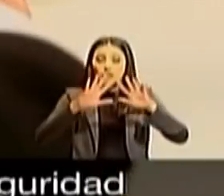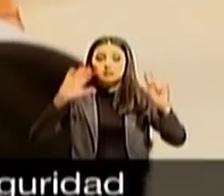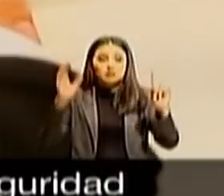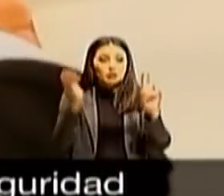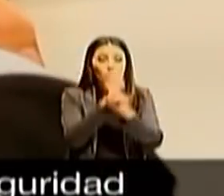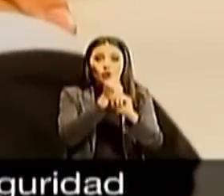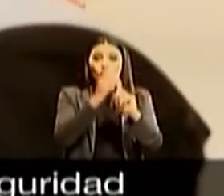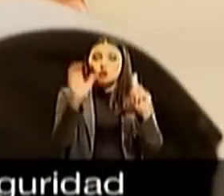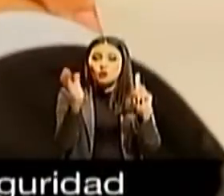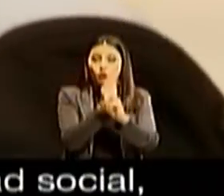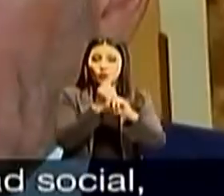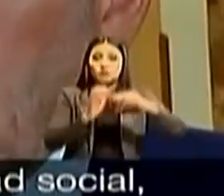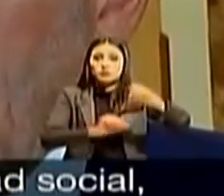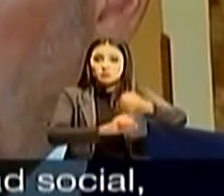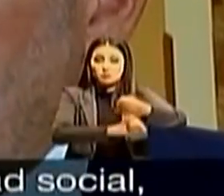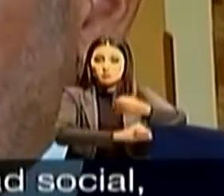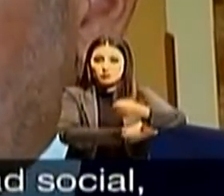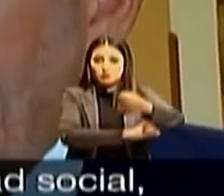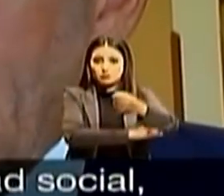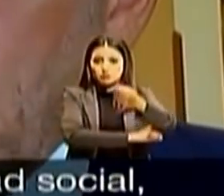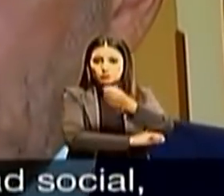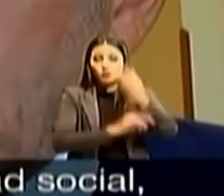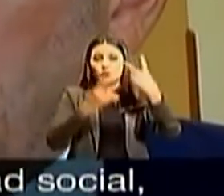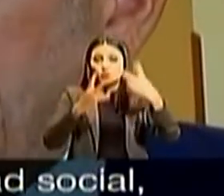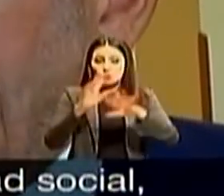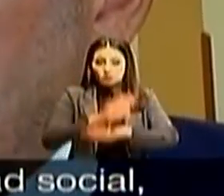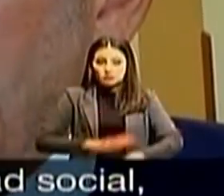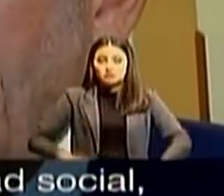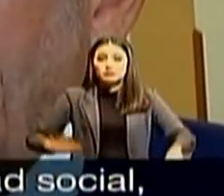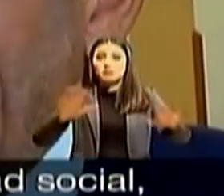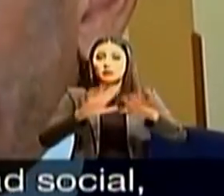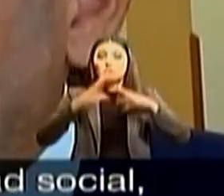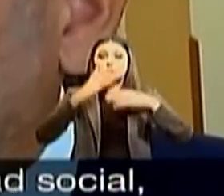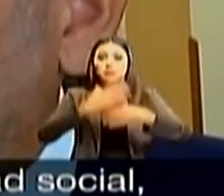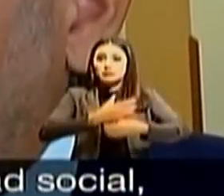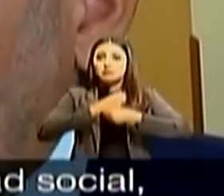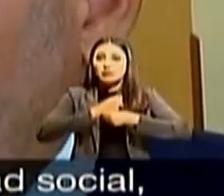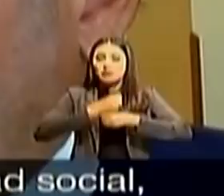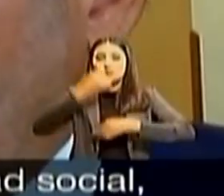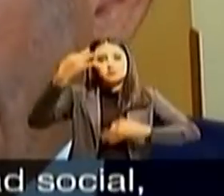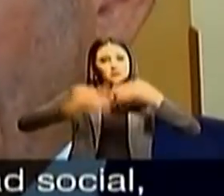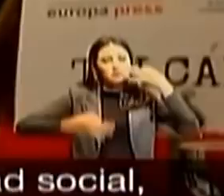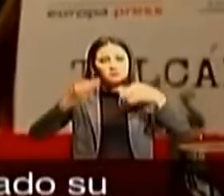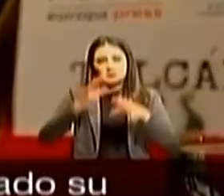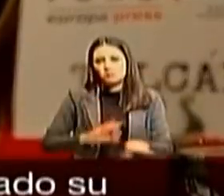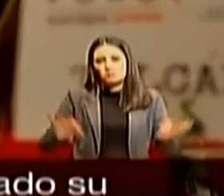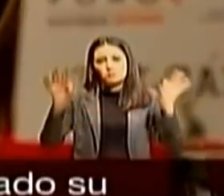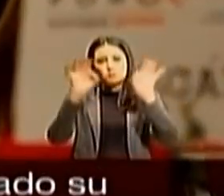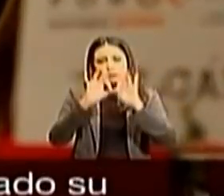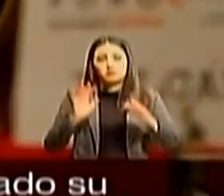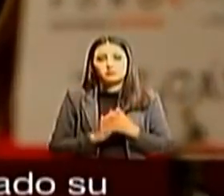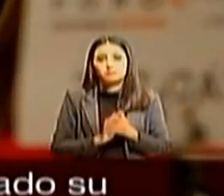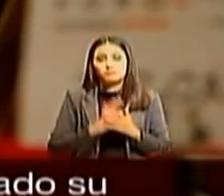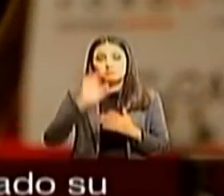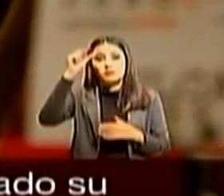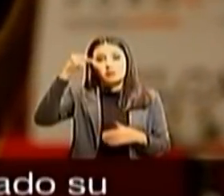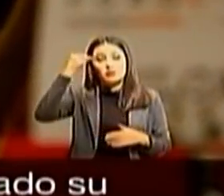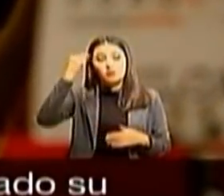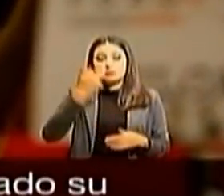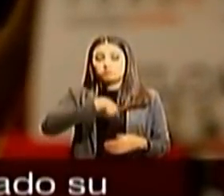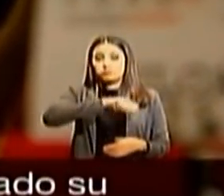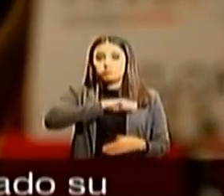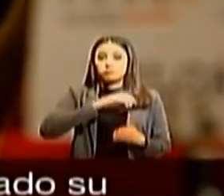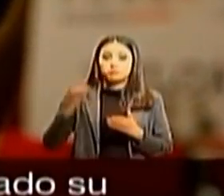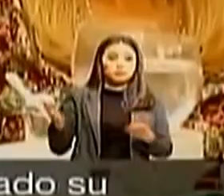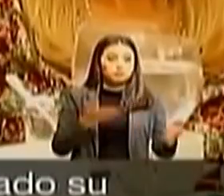vez son mejores, son más sólidos. La seguridad jurídica, la seguridad social, la seguridad legislativa es fundamental. El gobierno español ha mostrado su